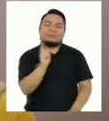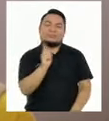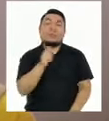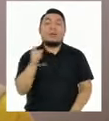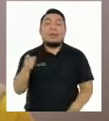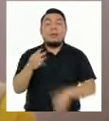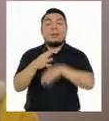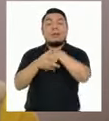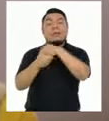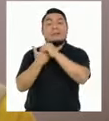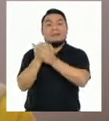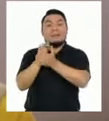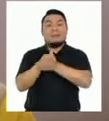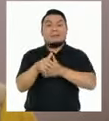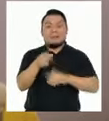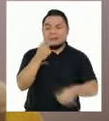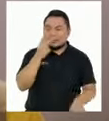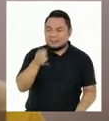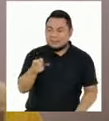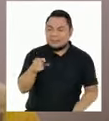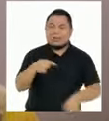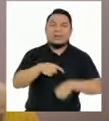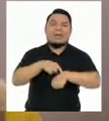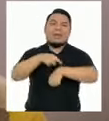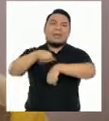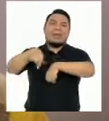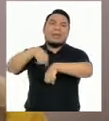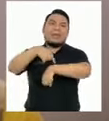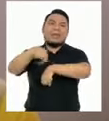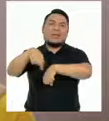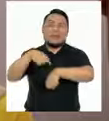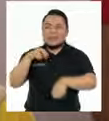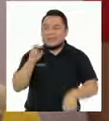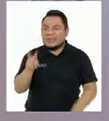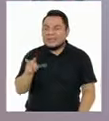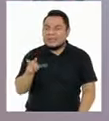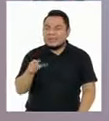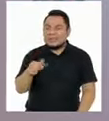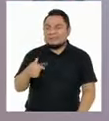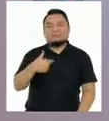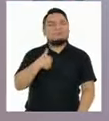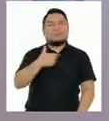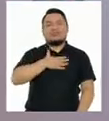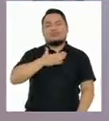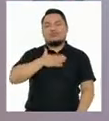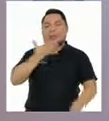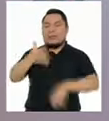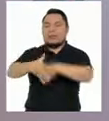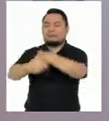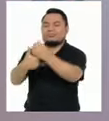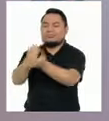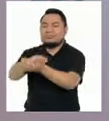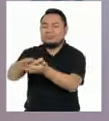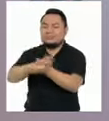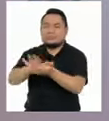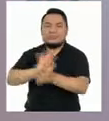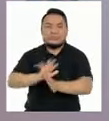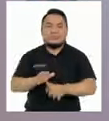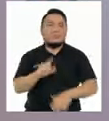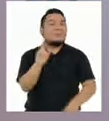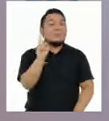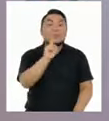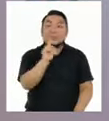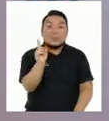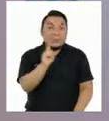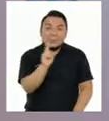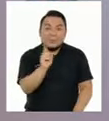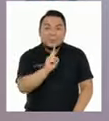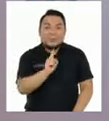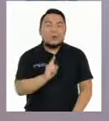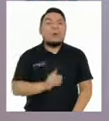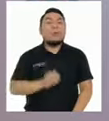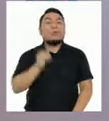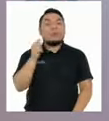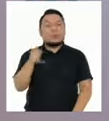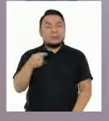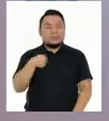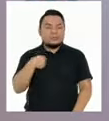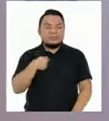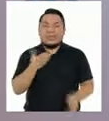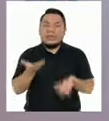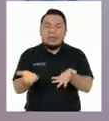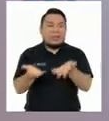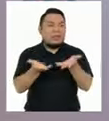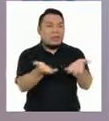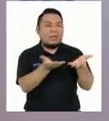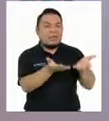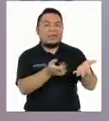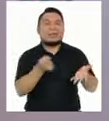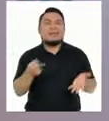manos, sentimos que se demoran y se las lavamos nosotros. Sin darnos cuenta, con estas acciones